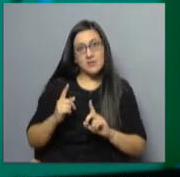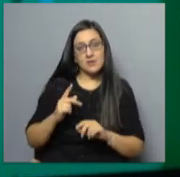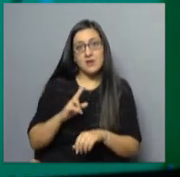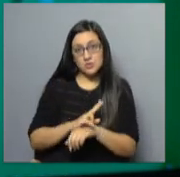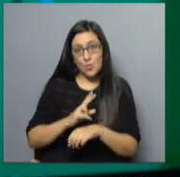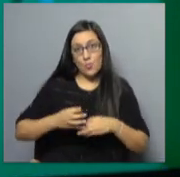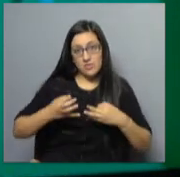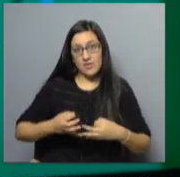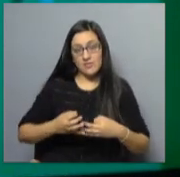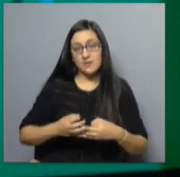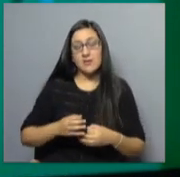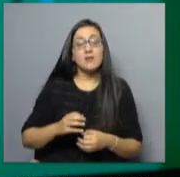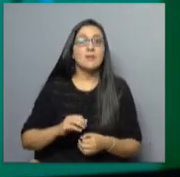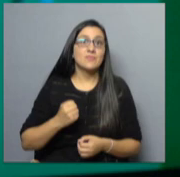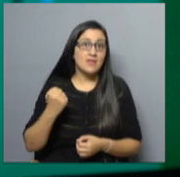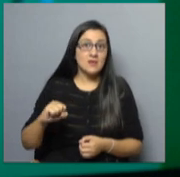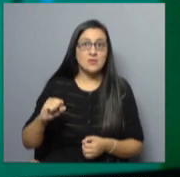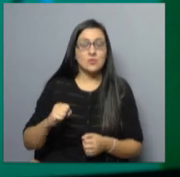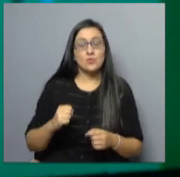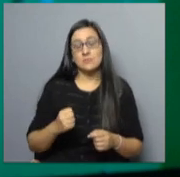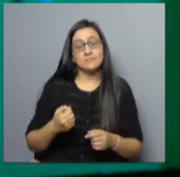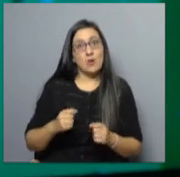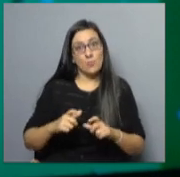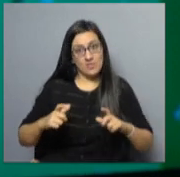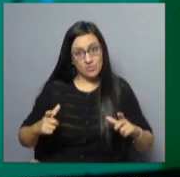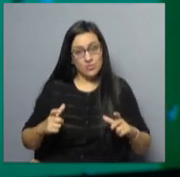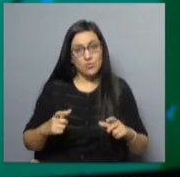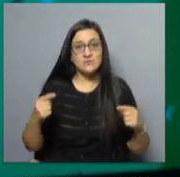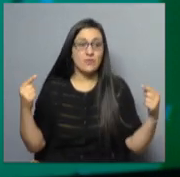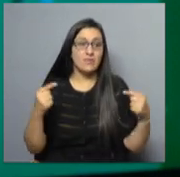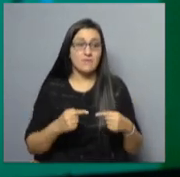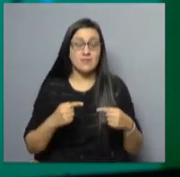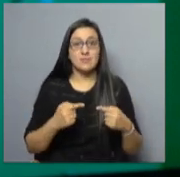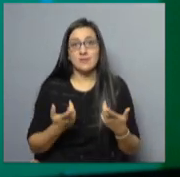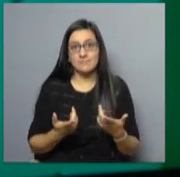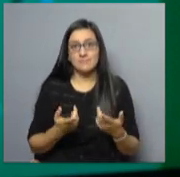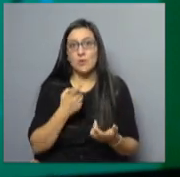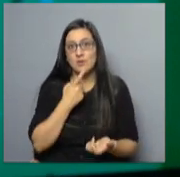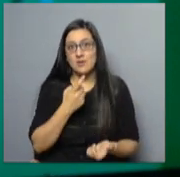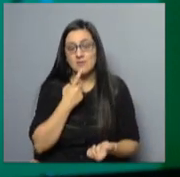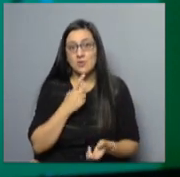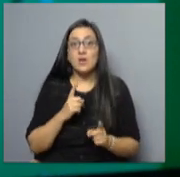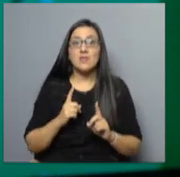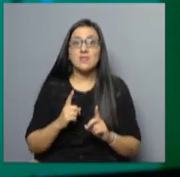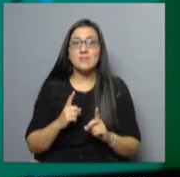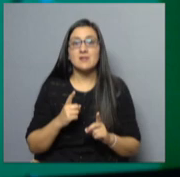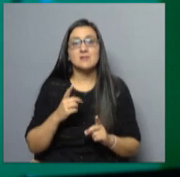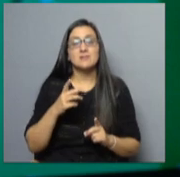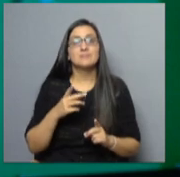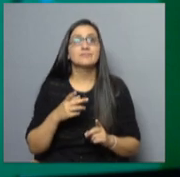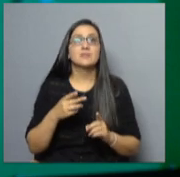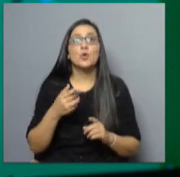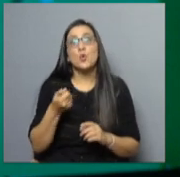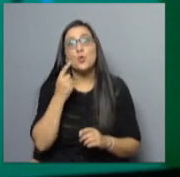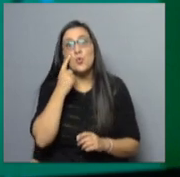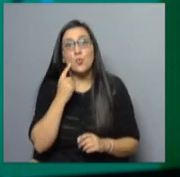el delito se ha multiplicado y ha sido motivo de debate político la disputa sobre las cifras también es